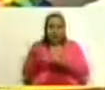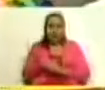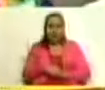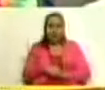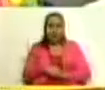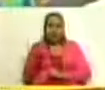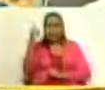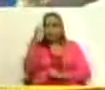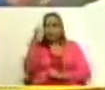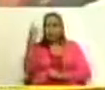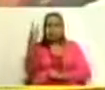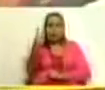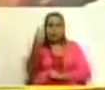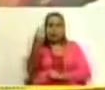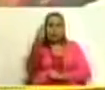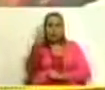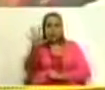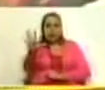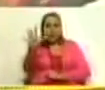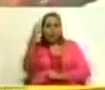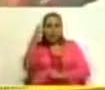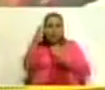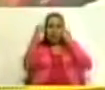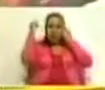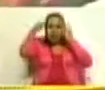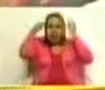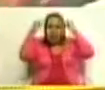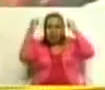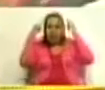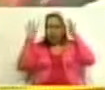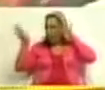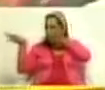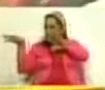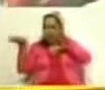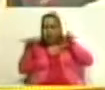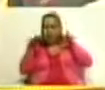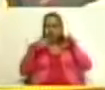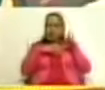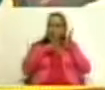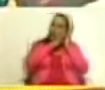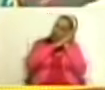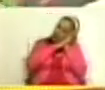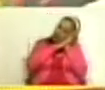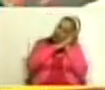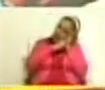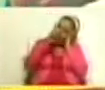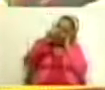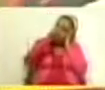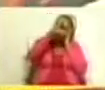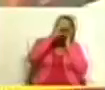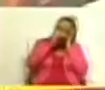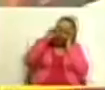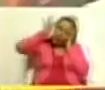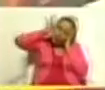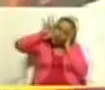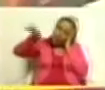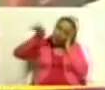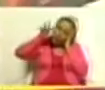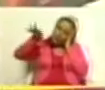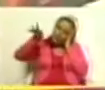tres, cuatro, cinco. Cinco ojos. Cuando duermo, duermo con dos cerrados y los otros tres,